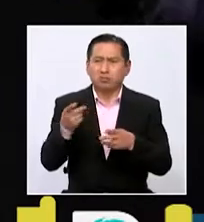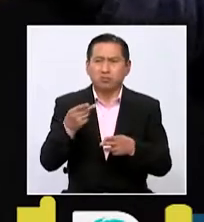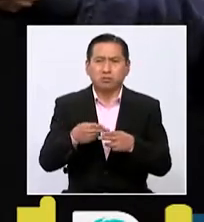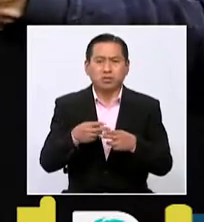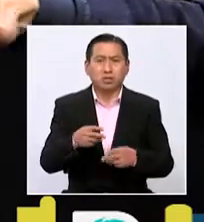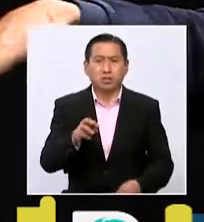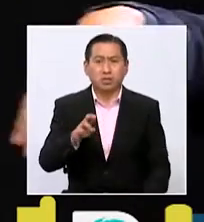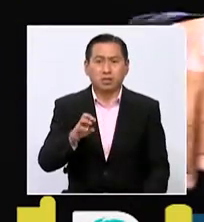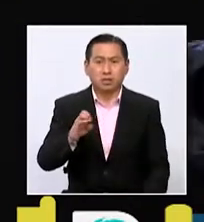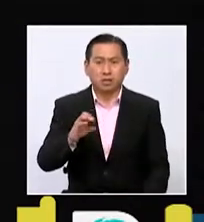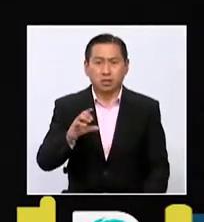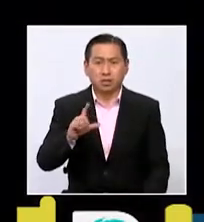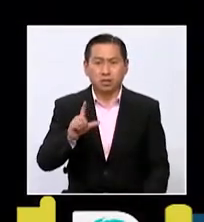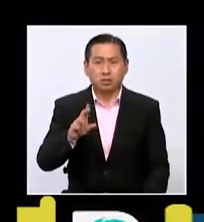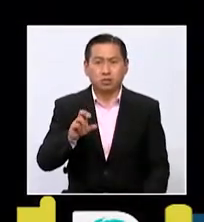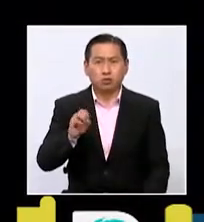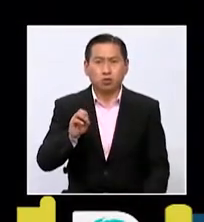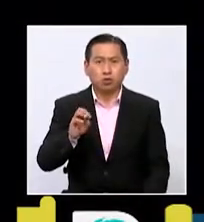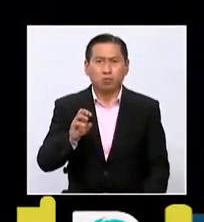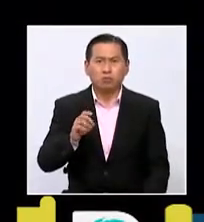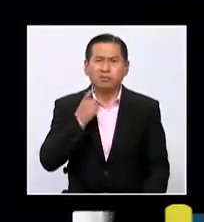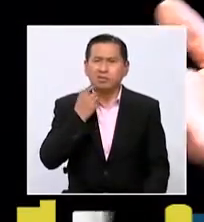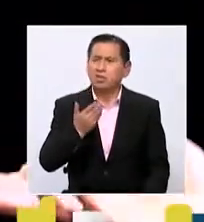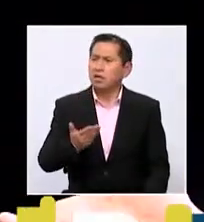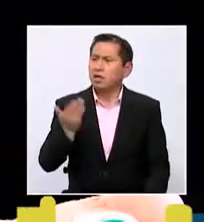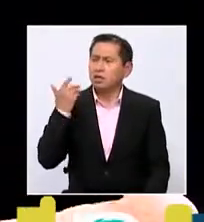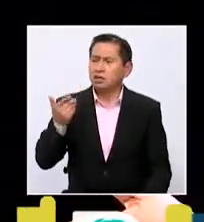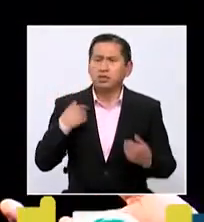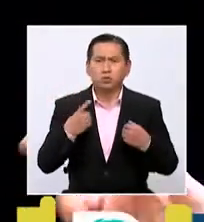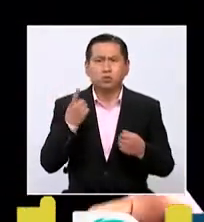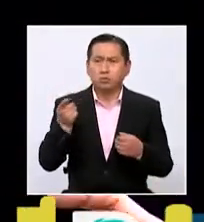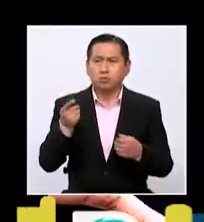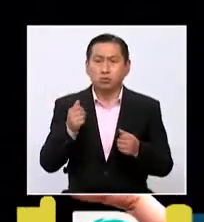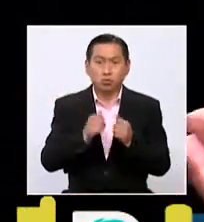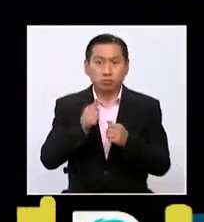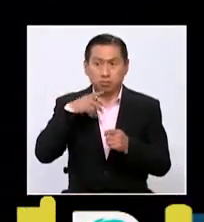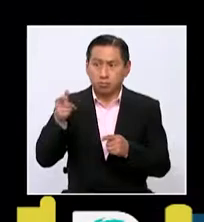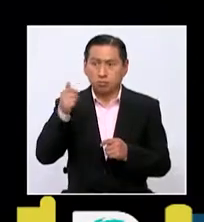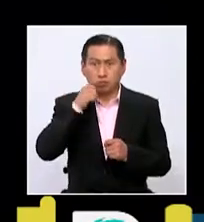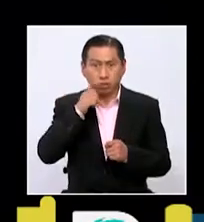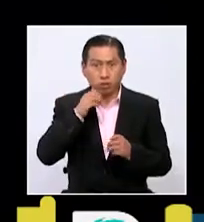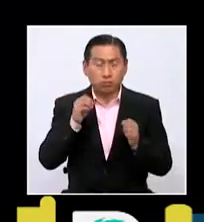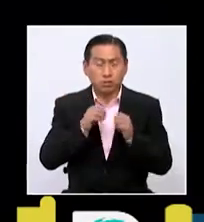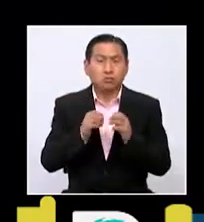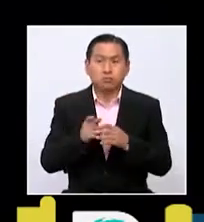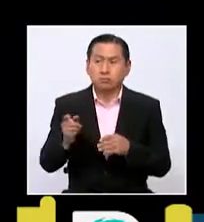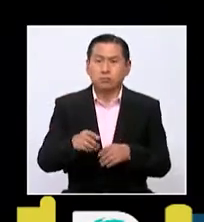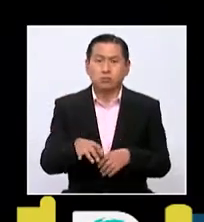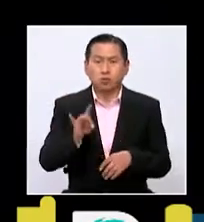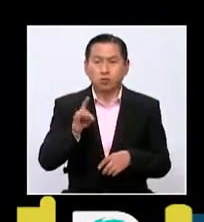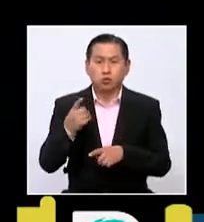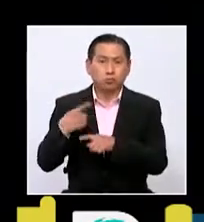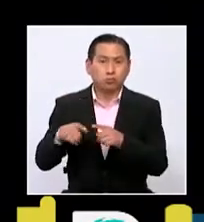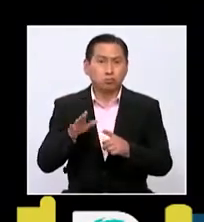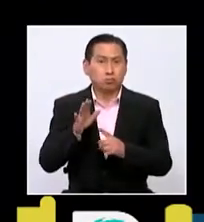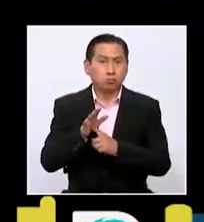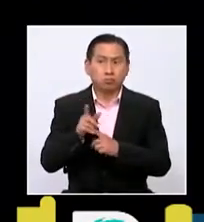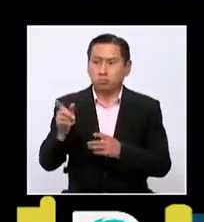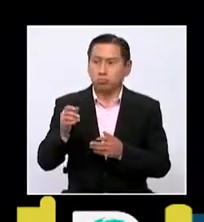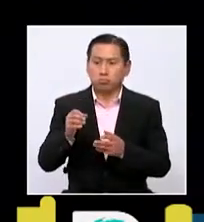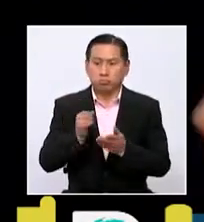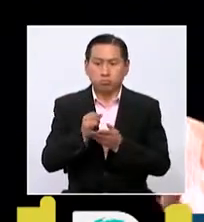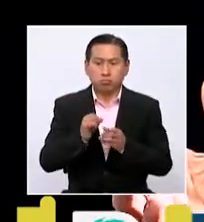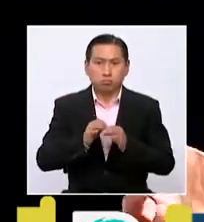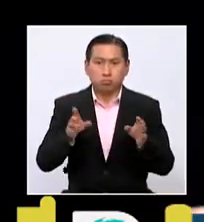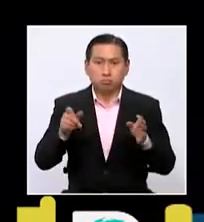esconder, Jugar con fuego, una que acabamos de rodar ahora también con Kay del Castillo, Armas uh-huh. de Mujer, uh-huh. de 8 episodios para nuestra plataforma